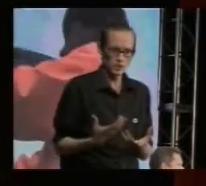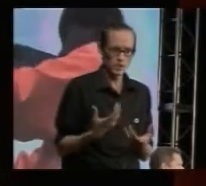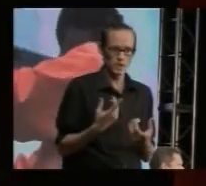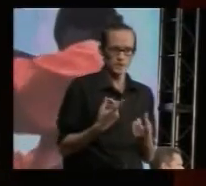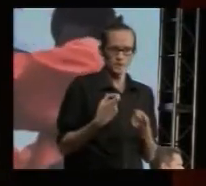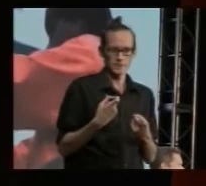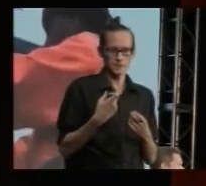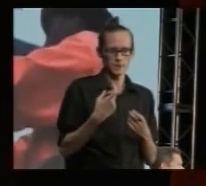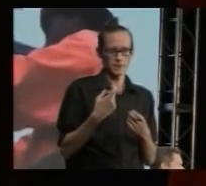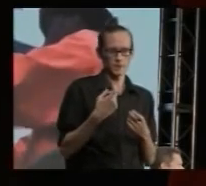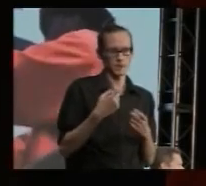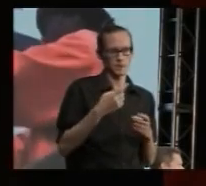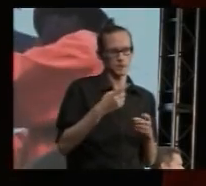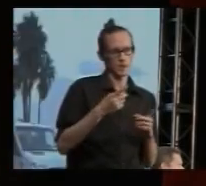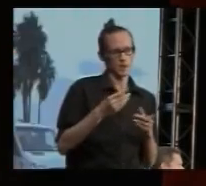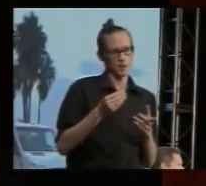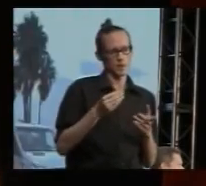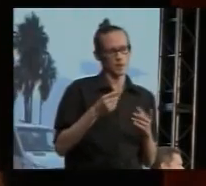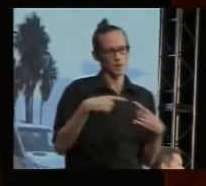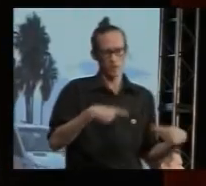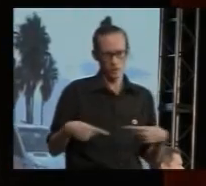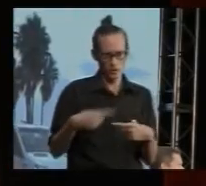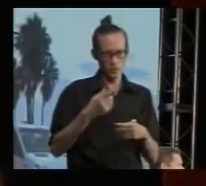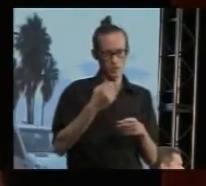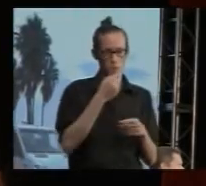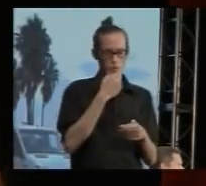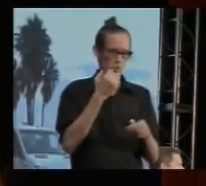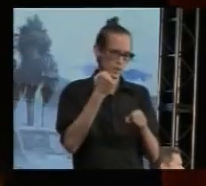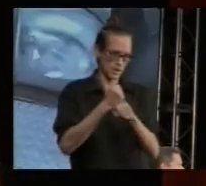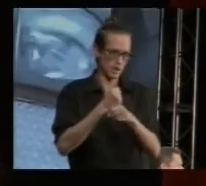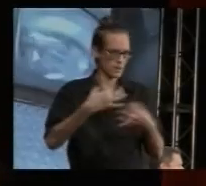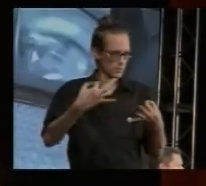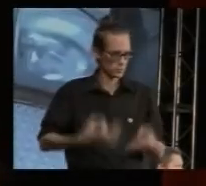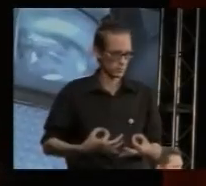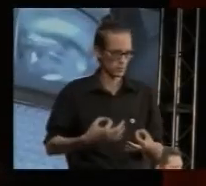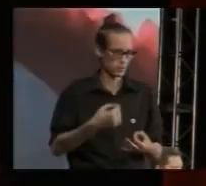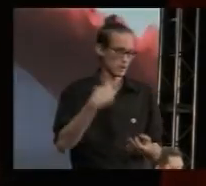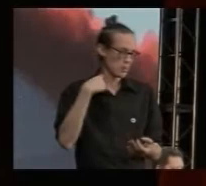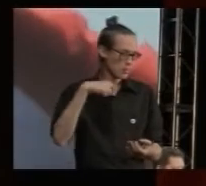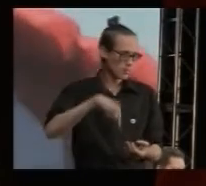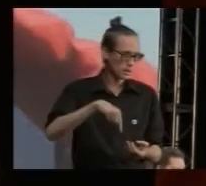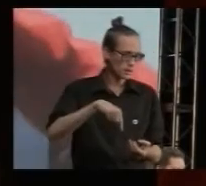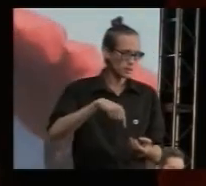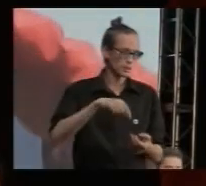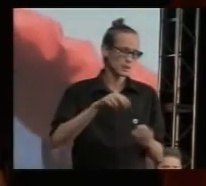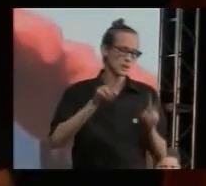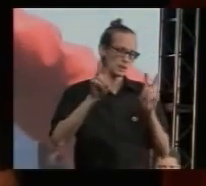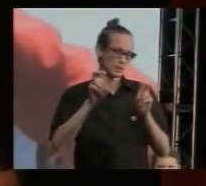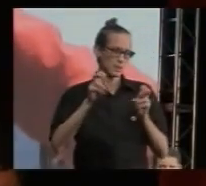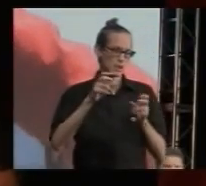es el otro pilar para combatir en serio la pobreza. Y para nada, esto en materia de obra pública y